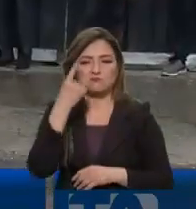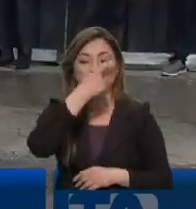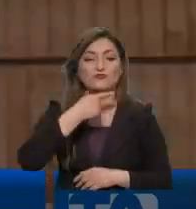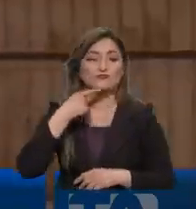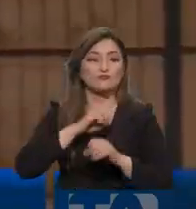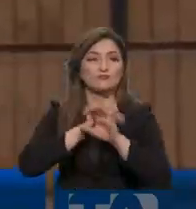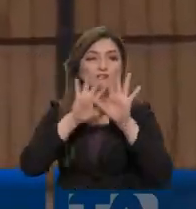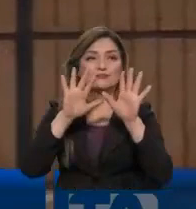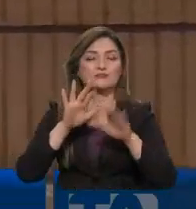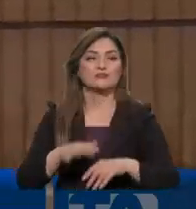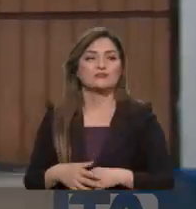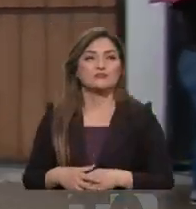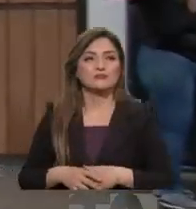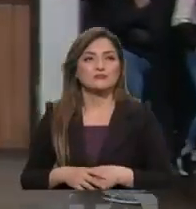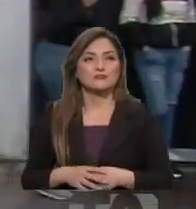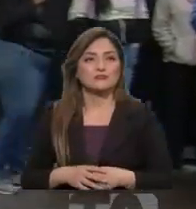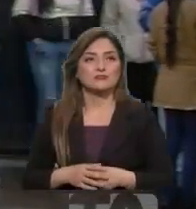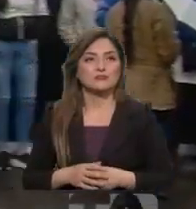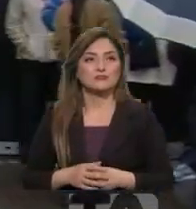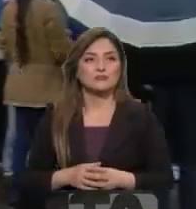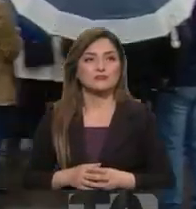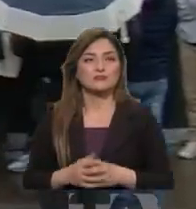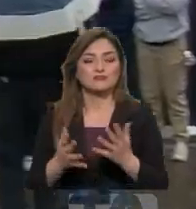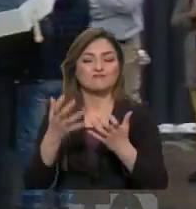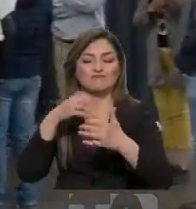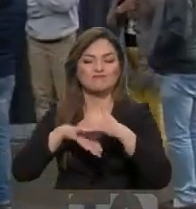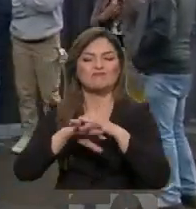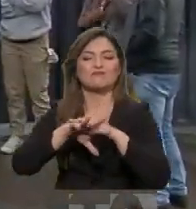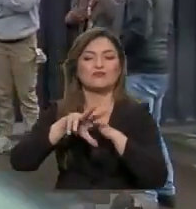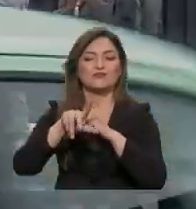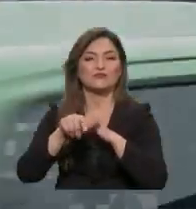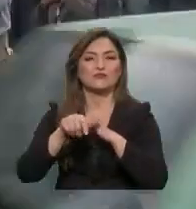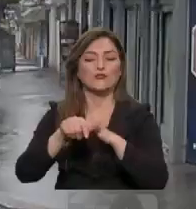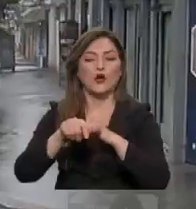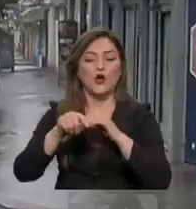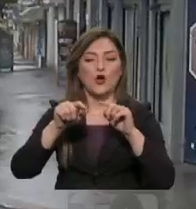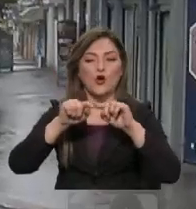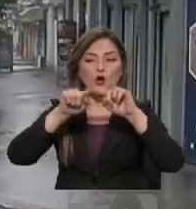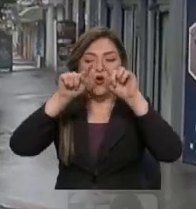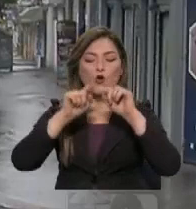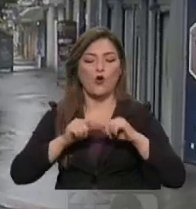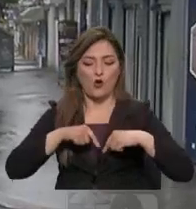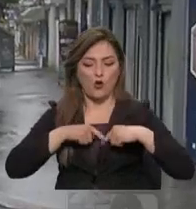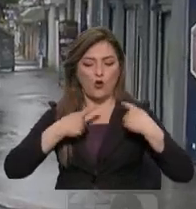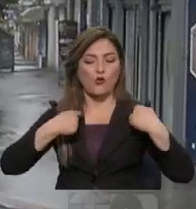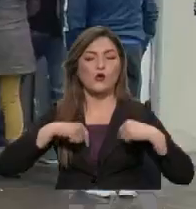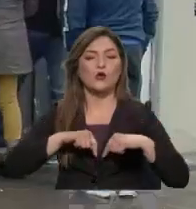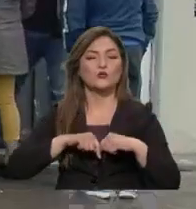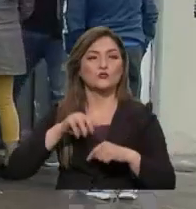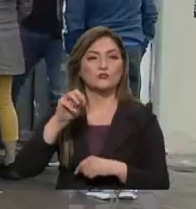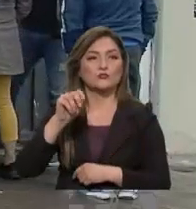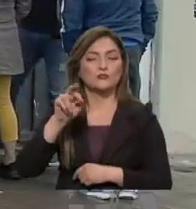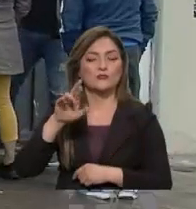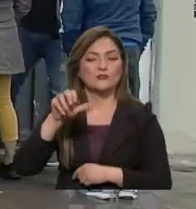estas personas igual. Este intento de robo de un domicilio ocurrió en el sector Corazón de María por San Carlos, en el norte de Quito. En